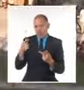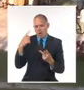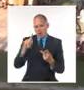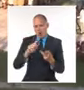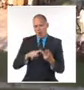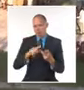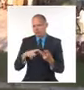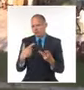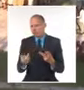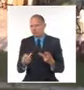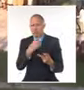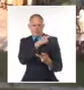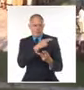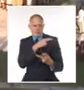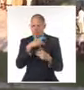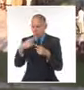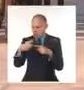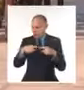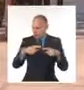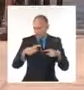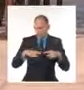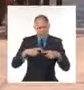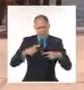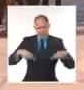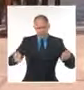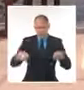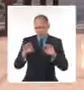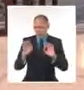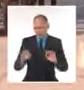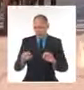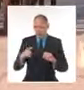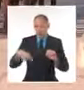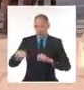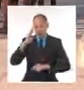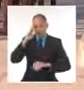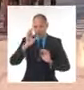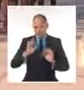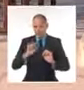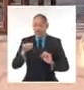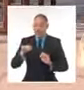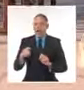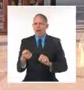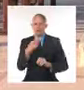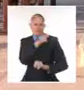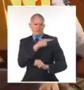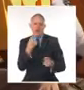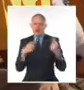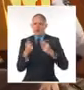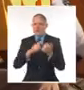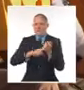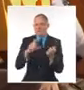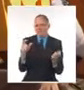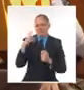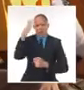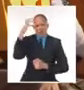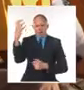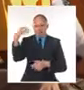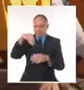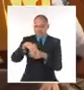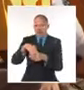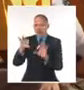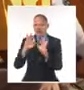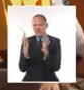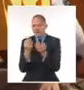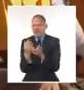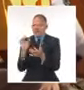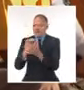Bermúdez y todos los participantes en la ceremonia, entre los que estaban dirigentes del partido, el Estado y el gobierno, así como familiares de los